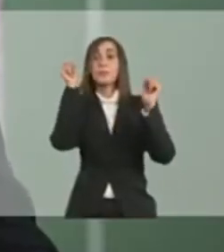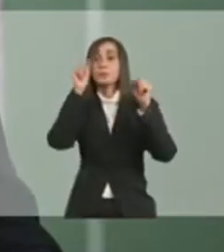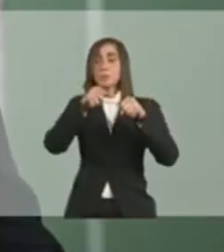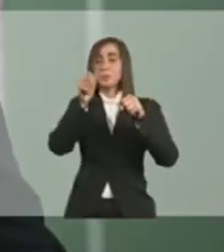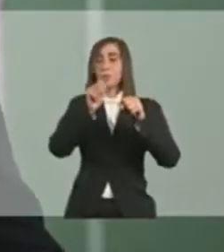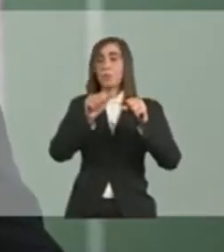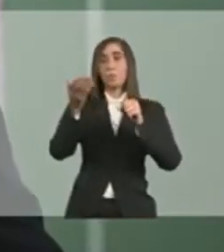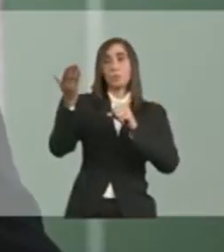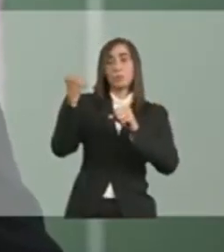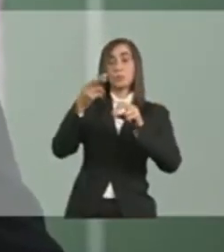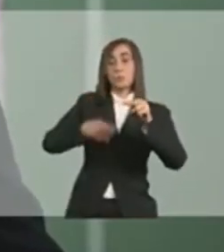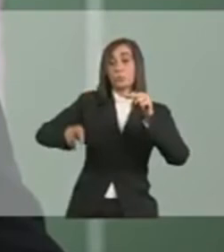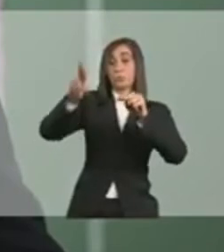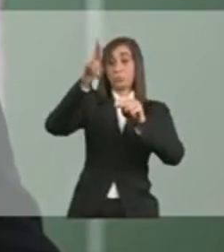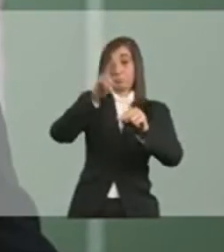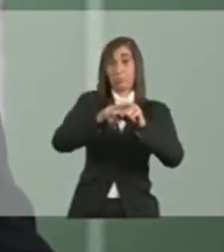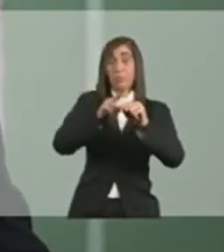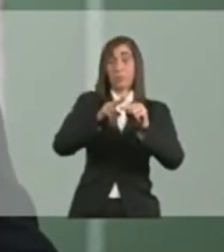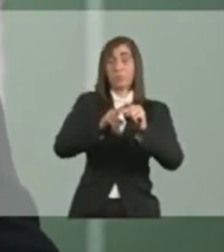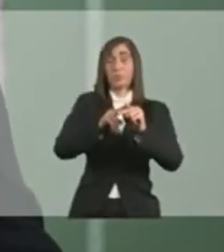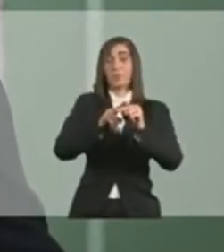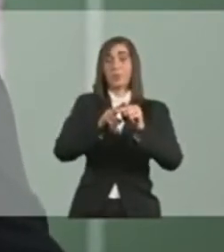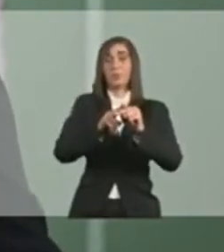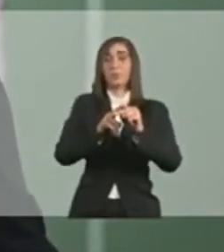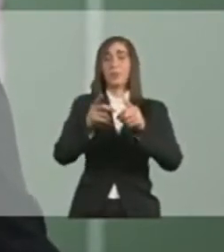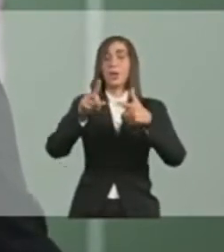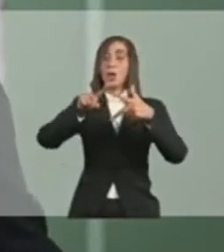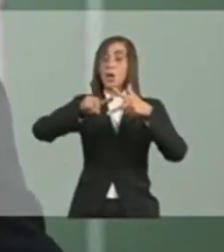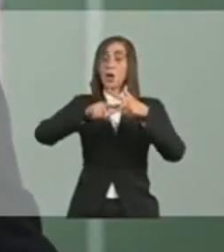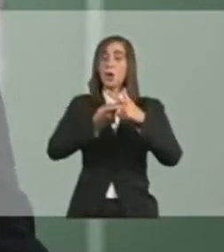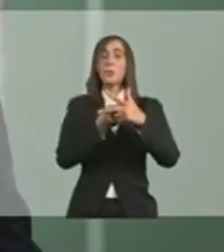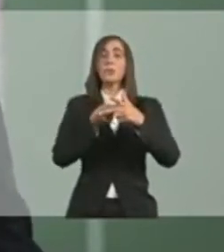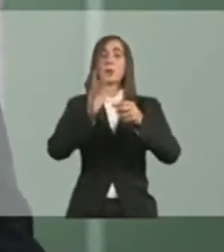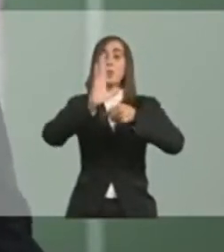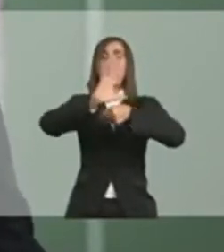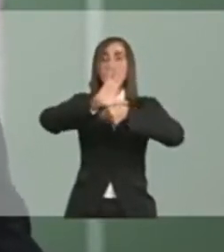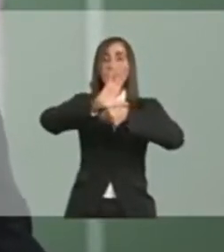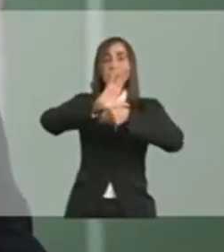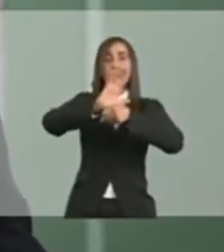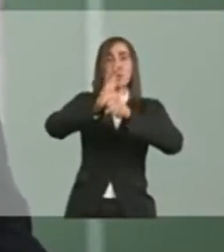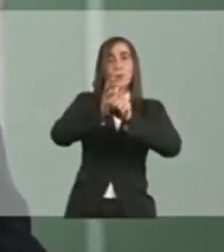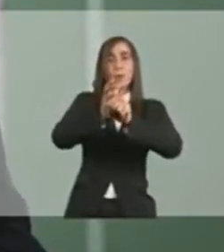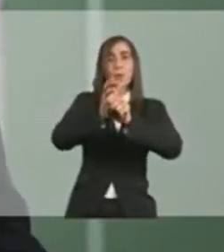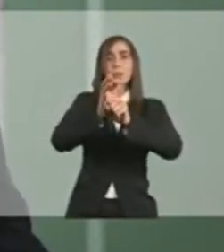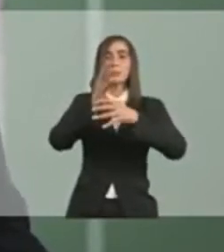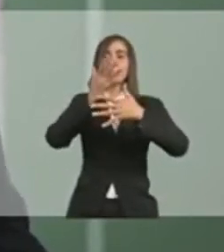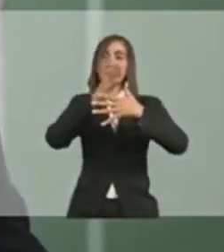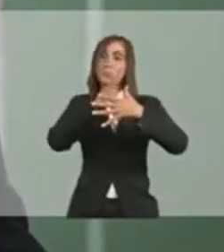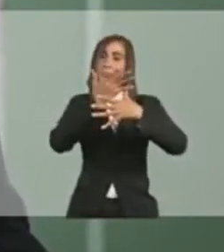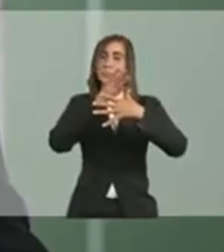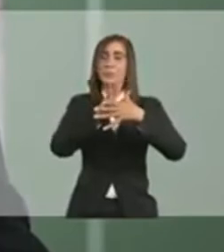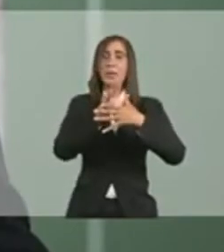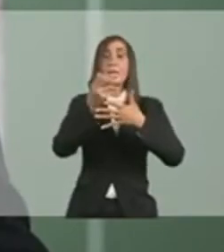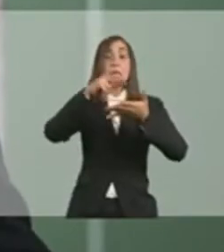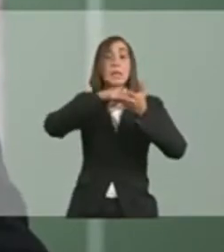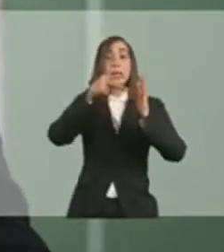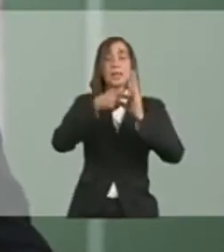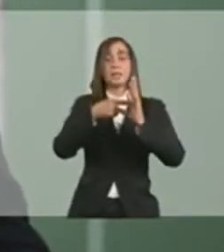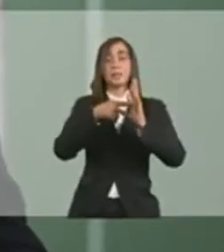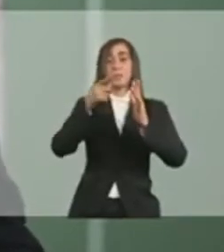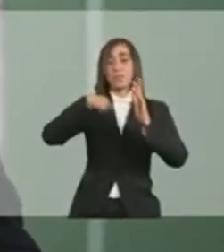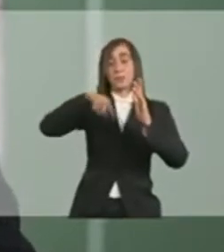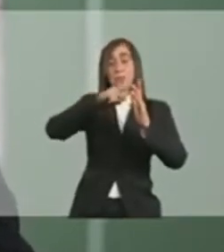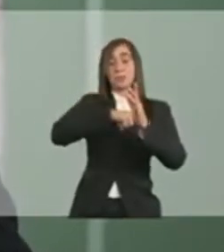Entramos en lo que se ha dado en llamar la COVIDianidad. Durante su alocución, el presidente anunció varias medidas con el fin